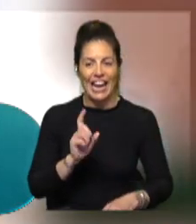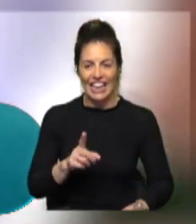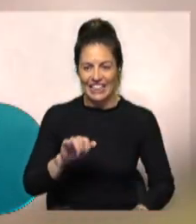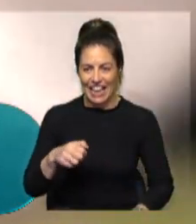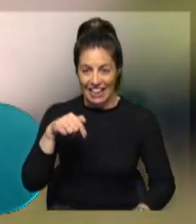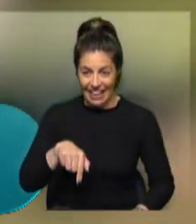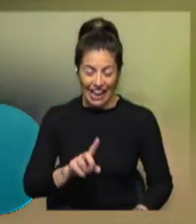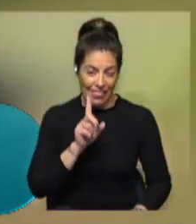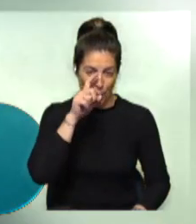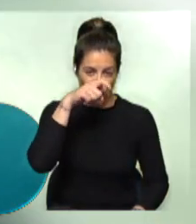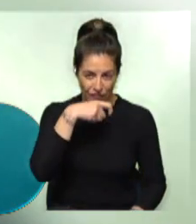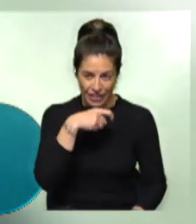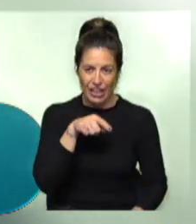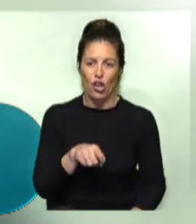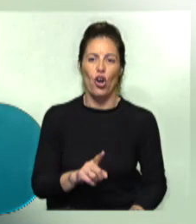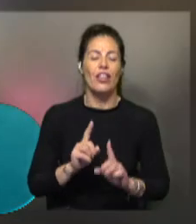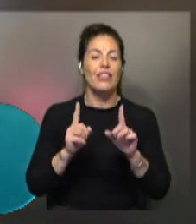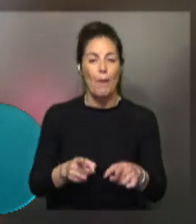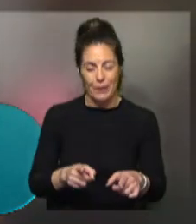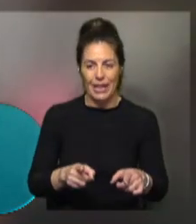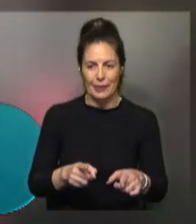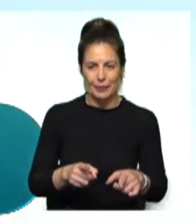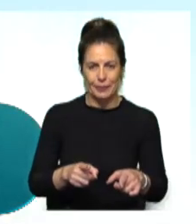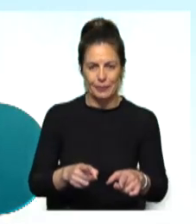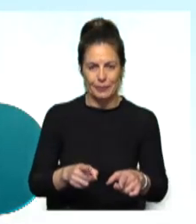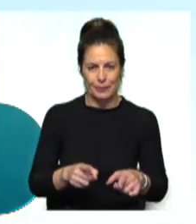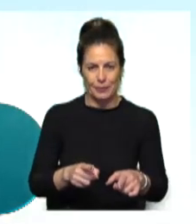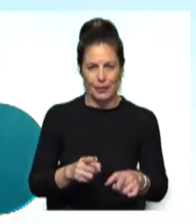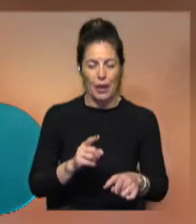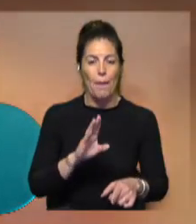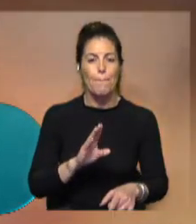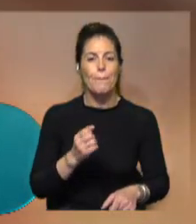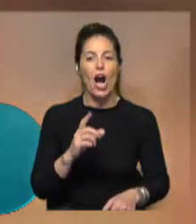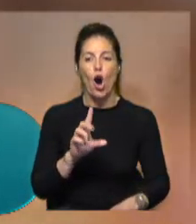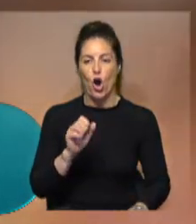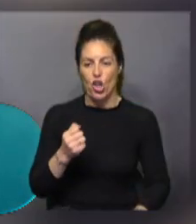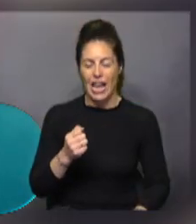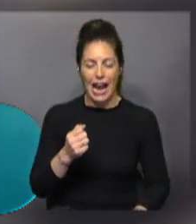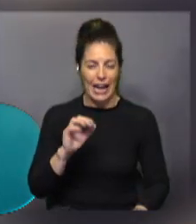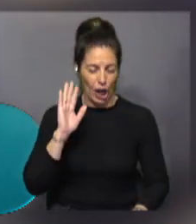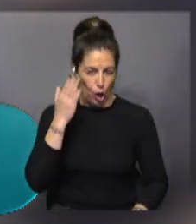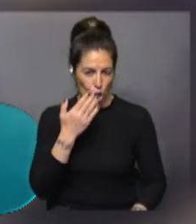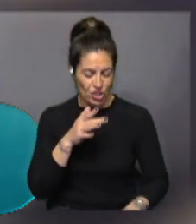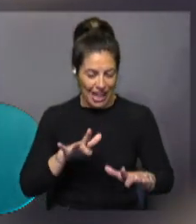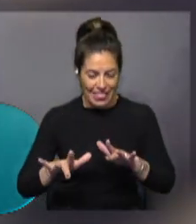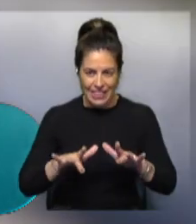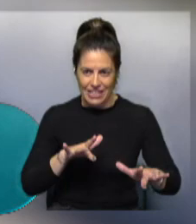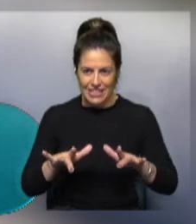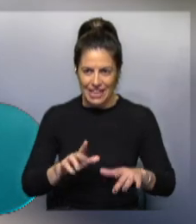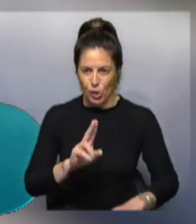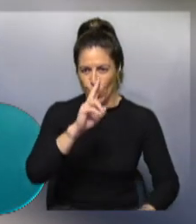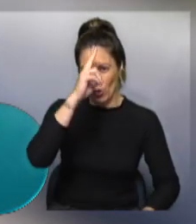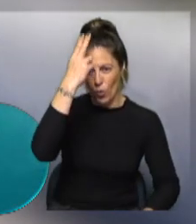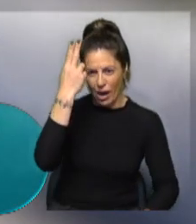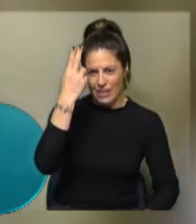de aquí de Montevideo. Vamos a tener a Paola Dalto, la reconocida DJ uruguaya, amiga de la casa,